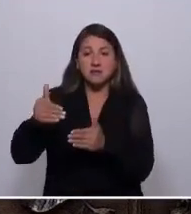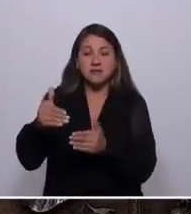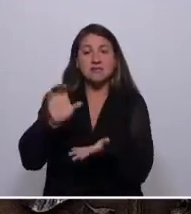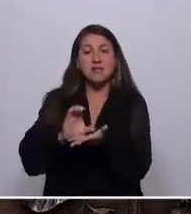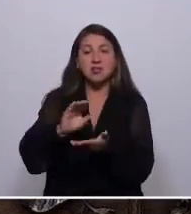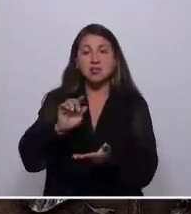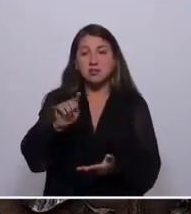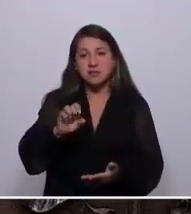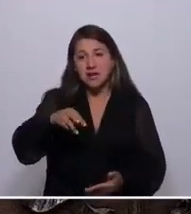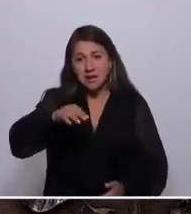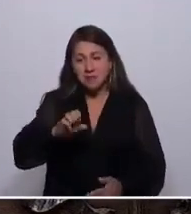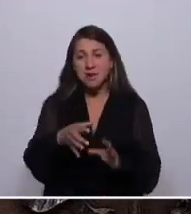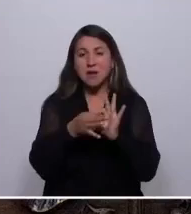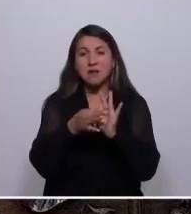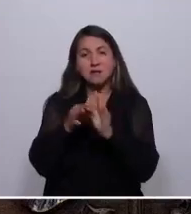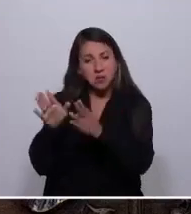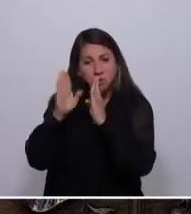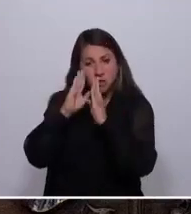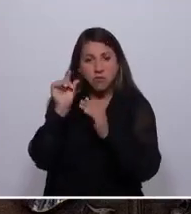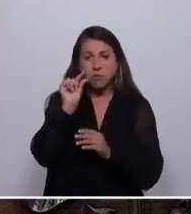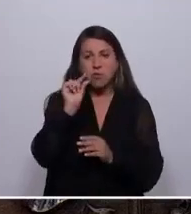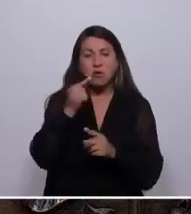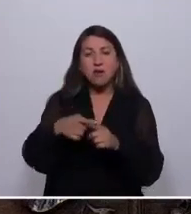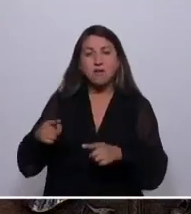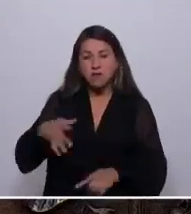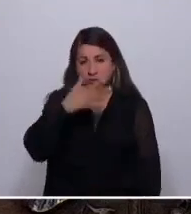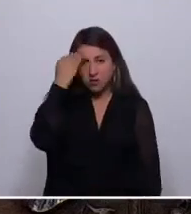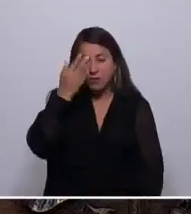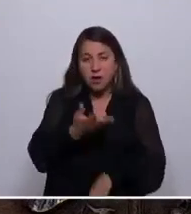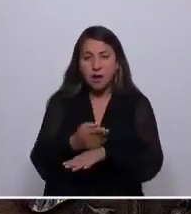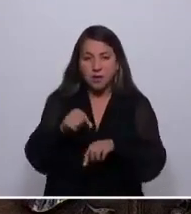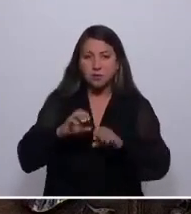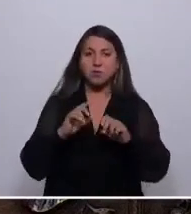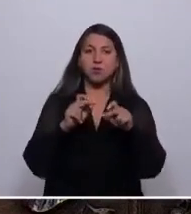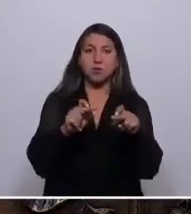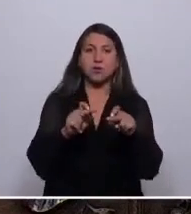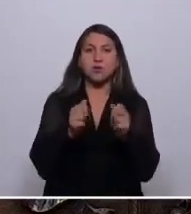escuchar. Pocas veces las olvidadas tenemos esta oportunidad.